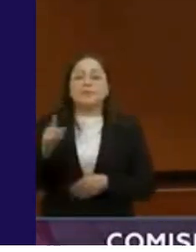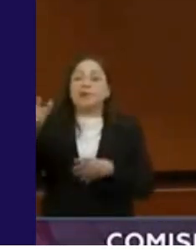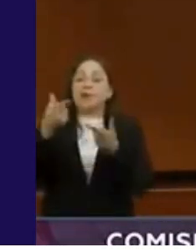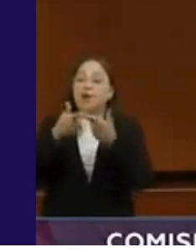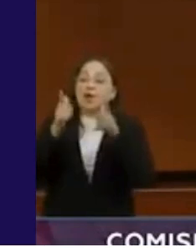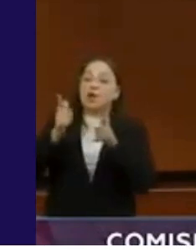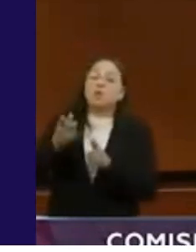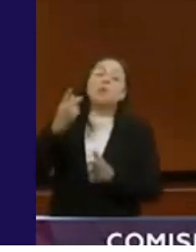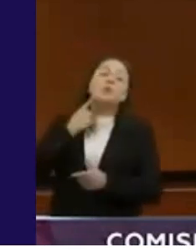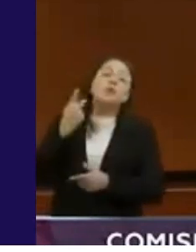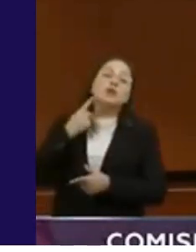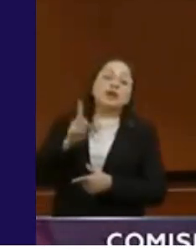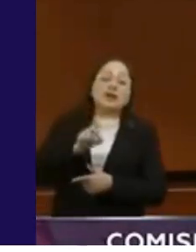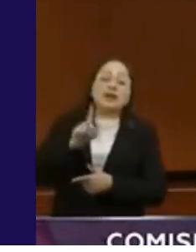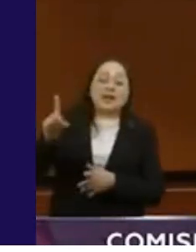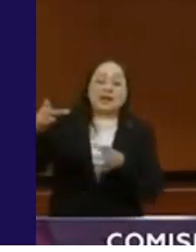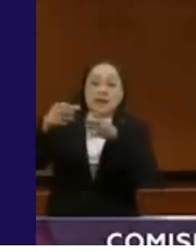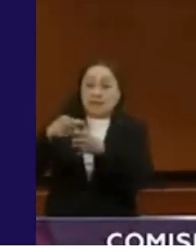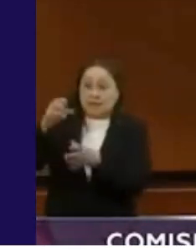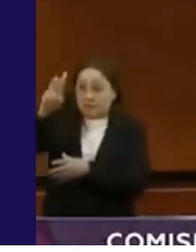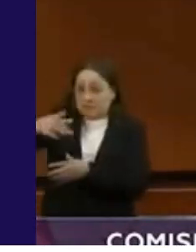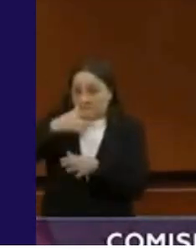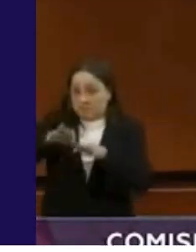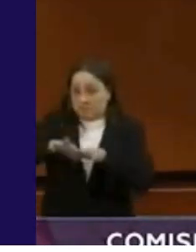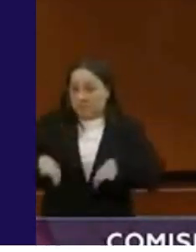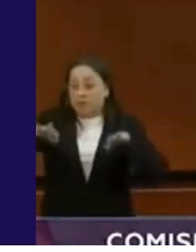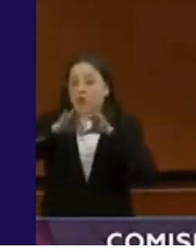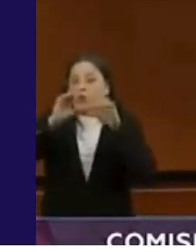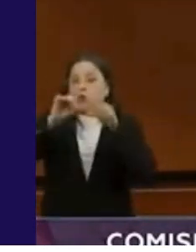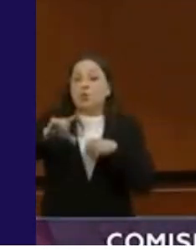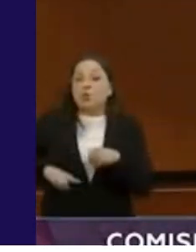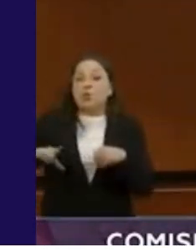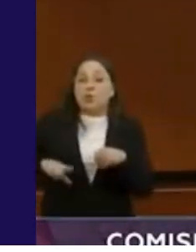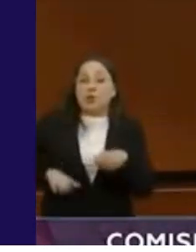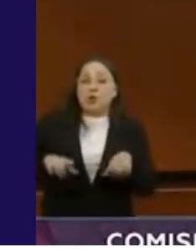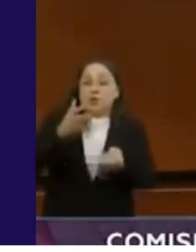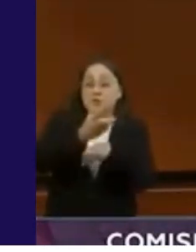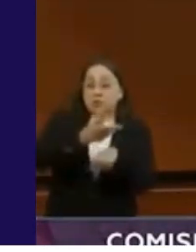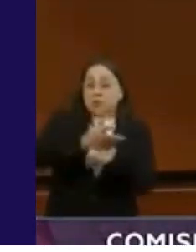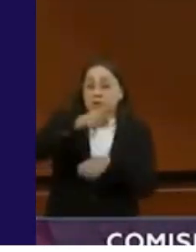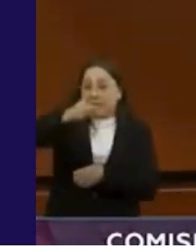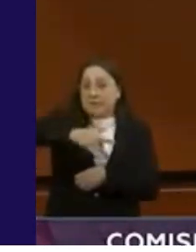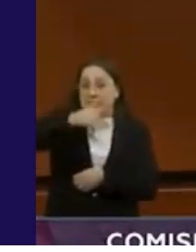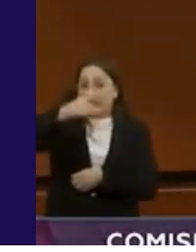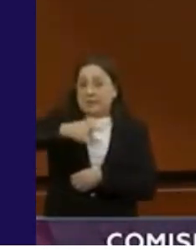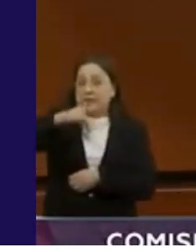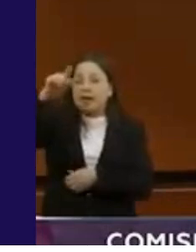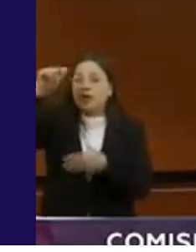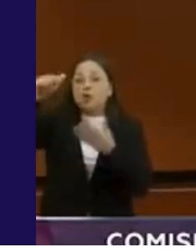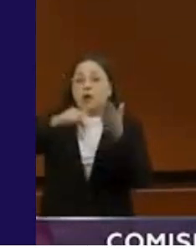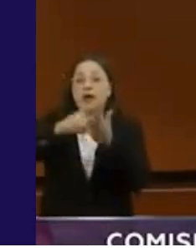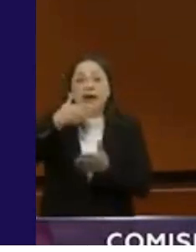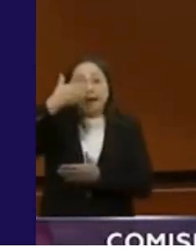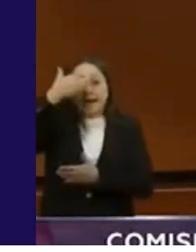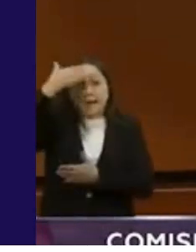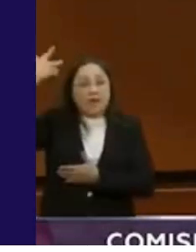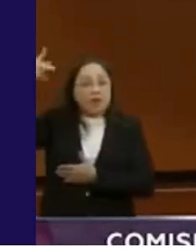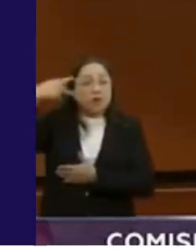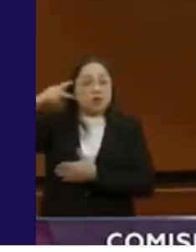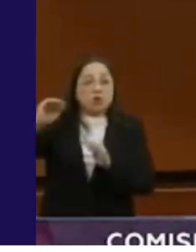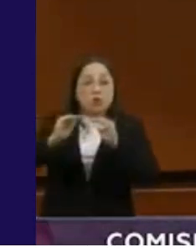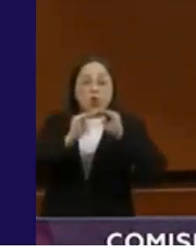oposición farsante o al gobierno de Estados Unidos la democracia en Arabia Saudita?